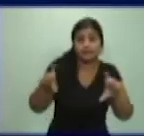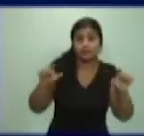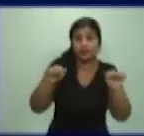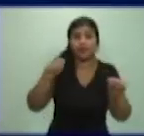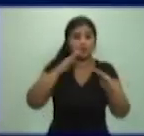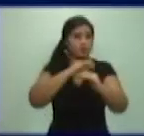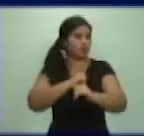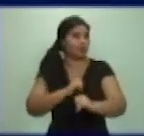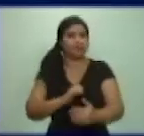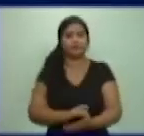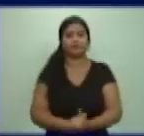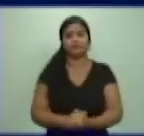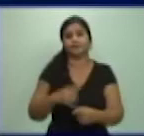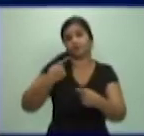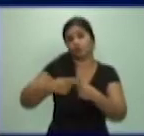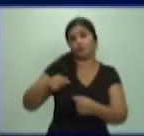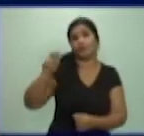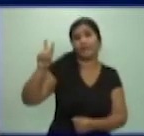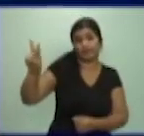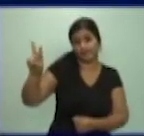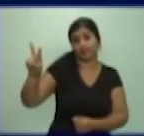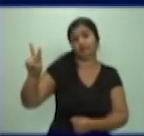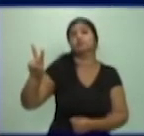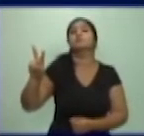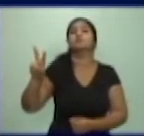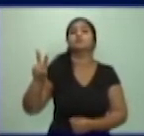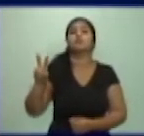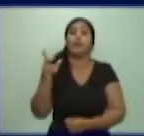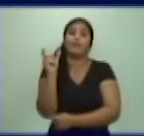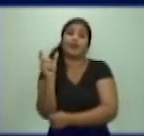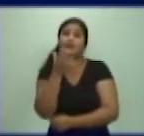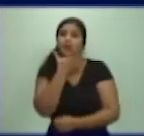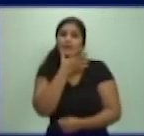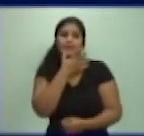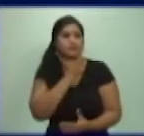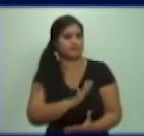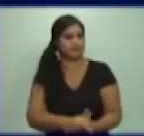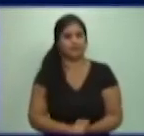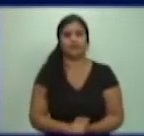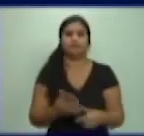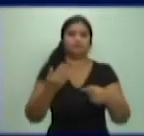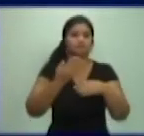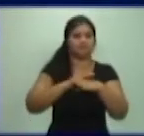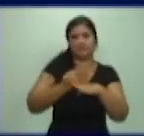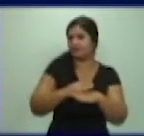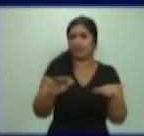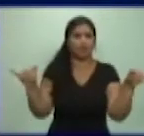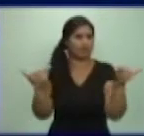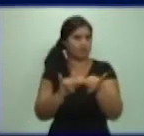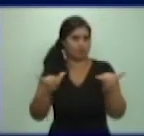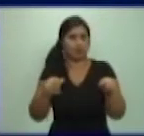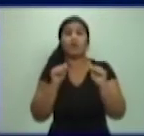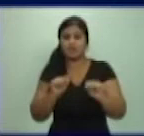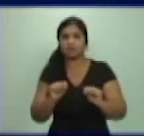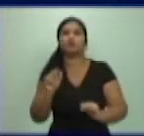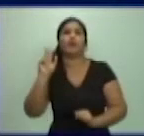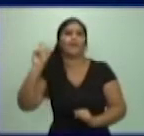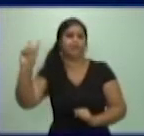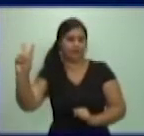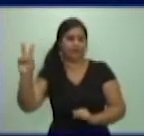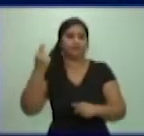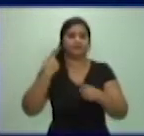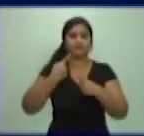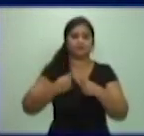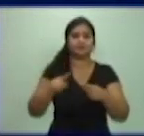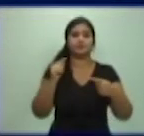no está literalmente expresado. Veamos entonces, dice el primero, las obras literarias